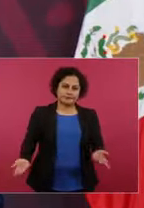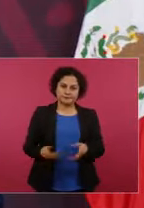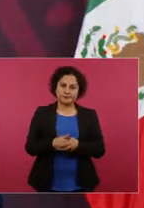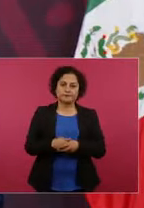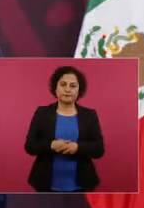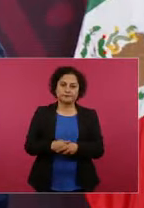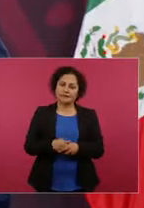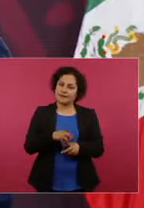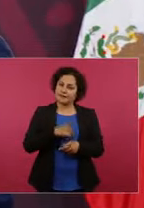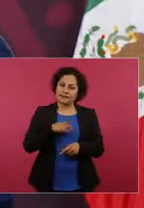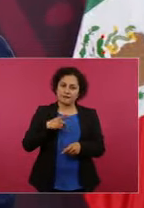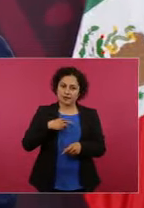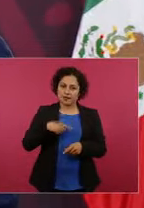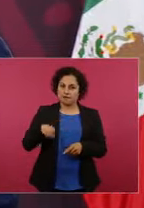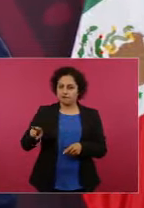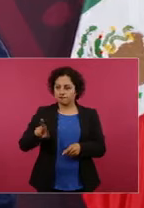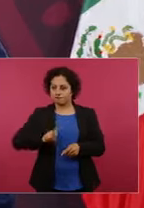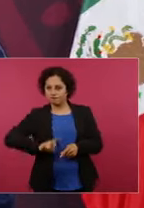Hay que definirse,